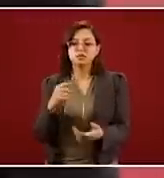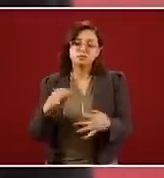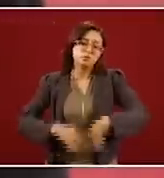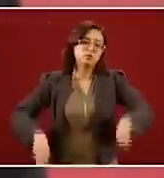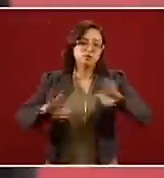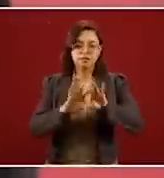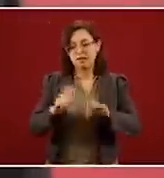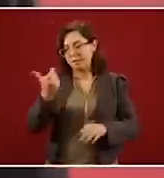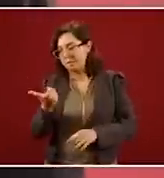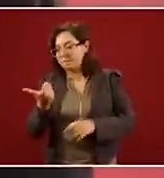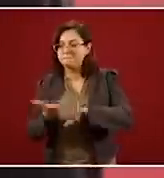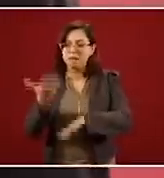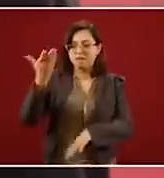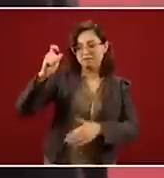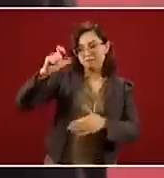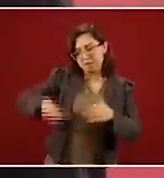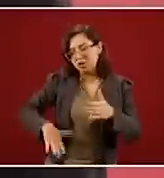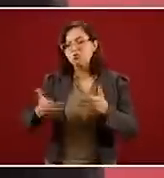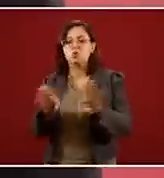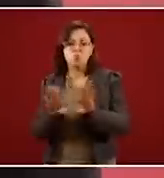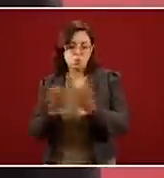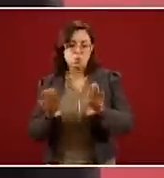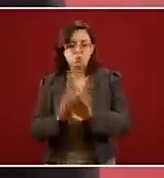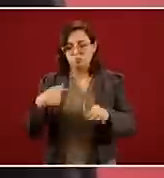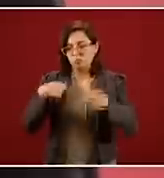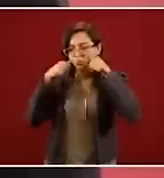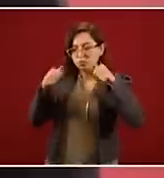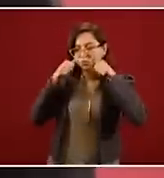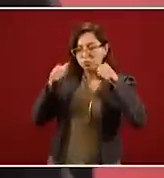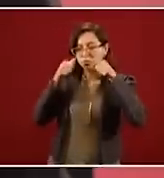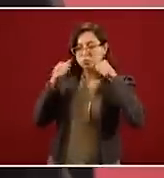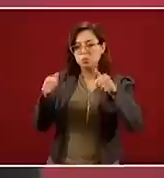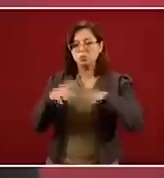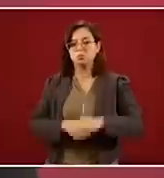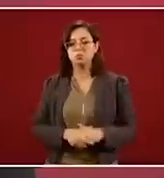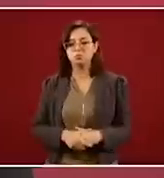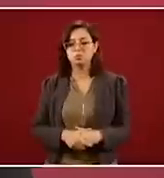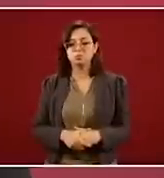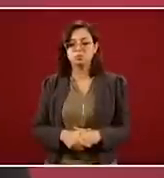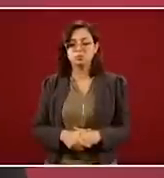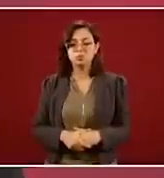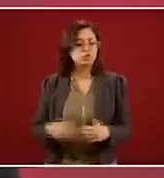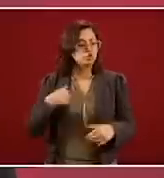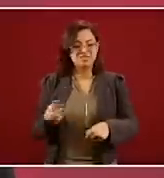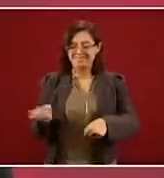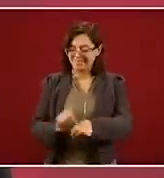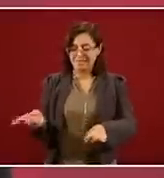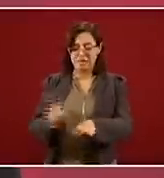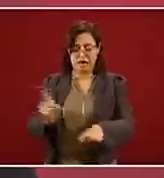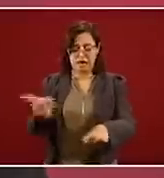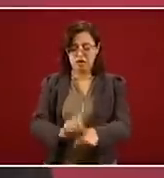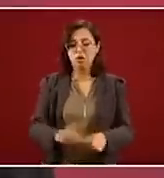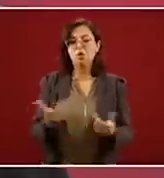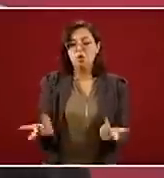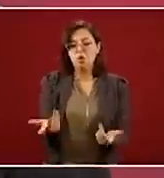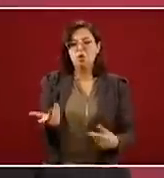se deprecia, nuestro peso, es una nota que sigo diario, veo